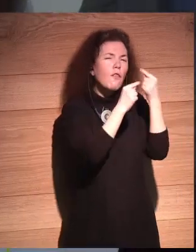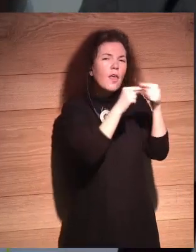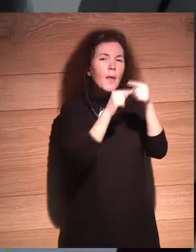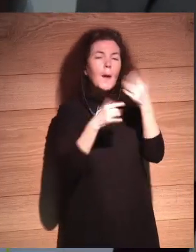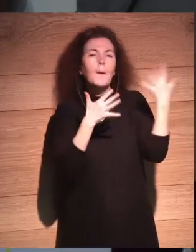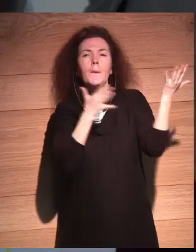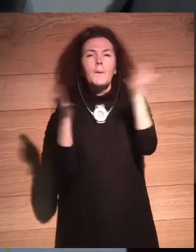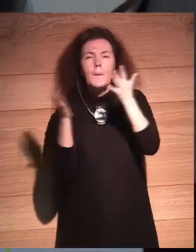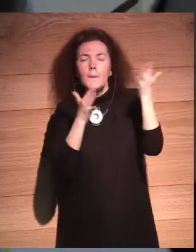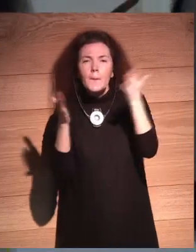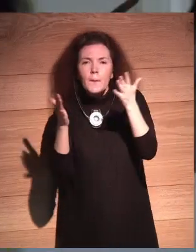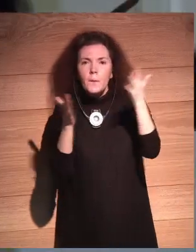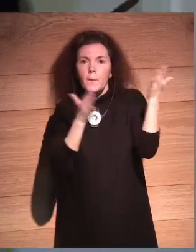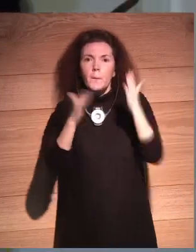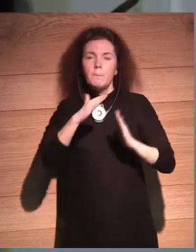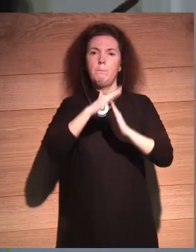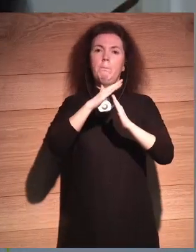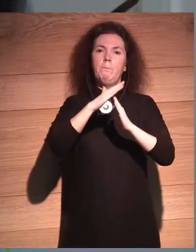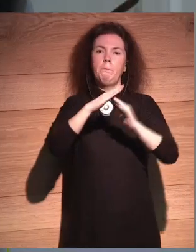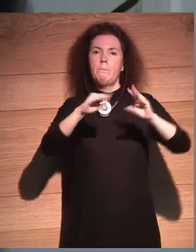el viento que cesa,